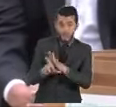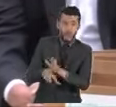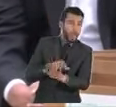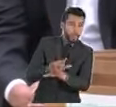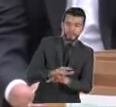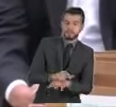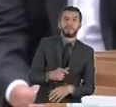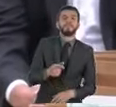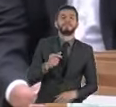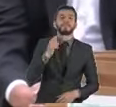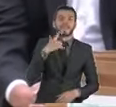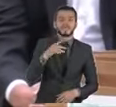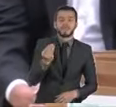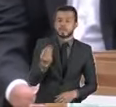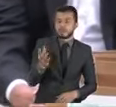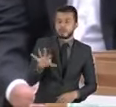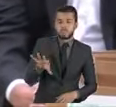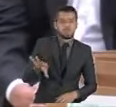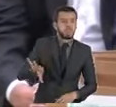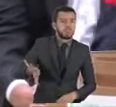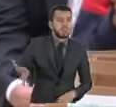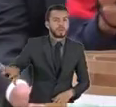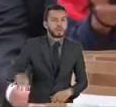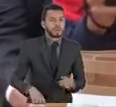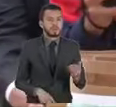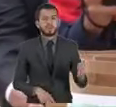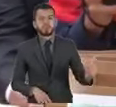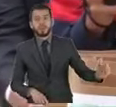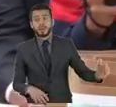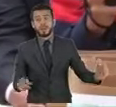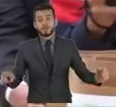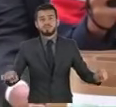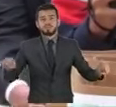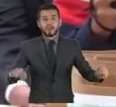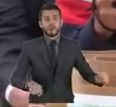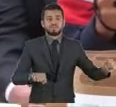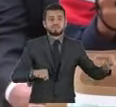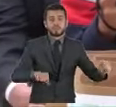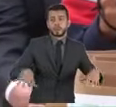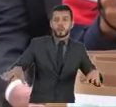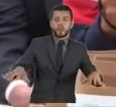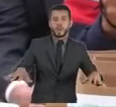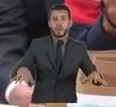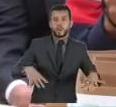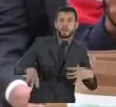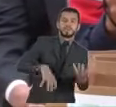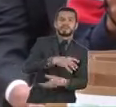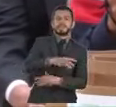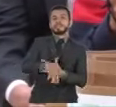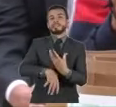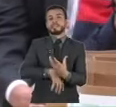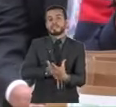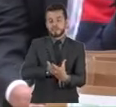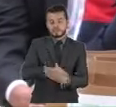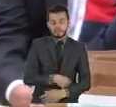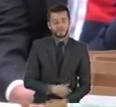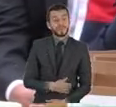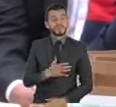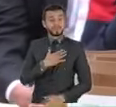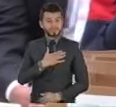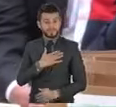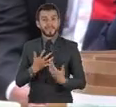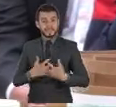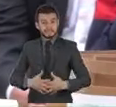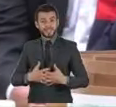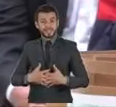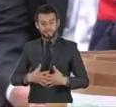ser inconexa, pero además tiende a ser agresiva. Con estas palabras quiero decirles que la Caja celebra